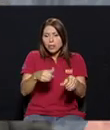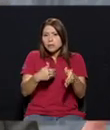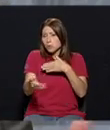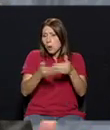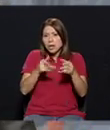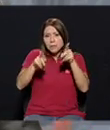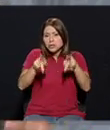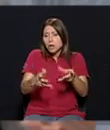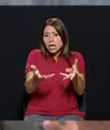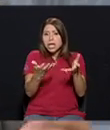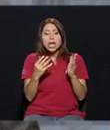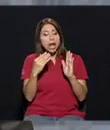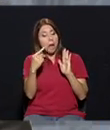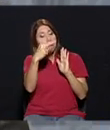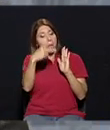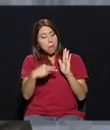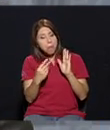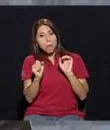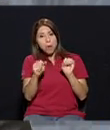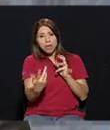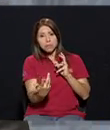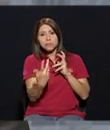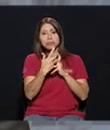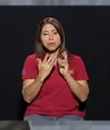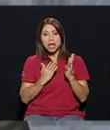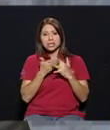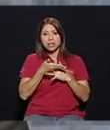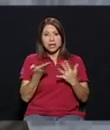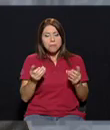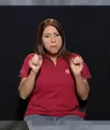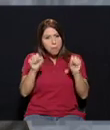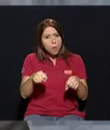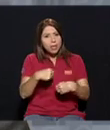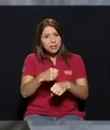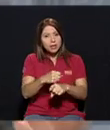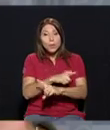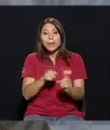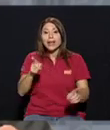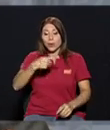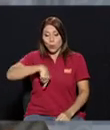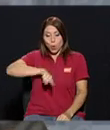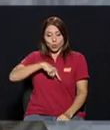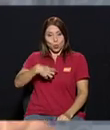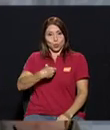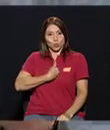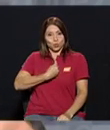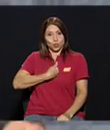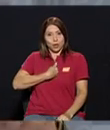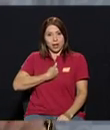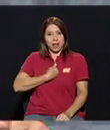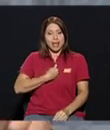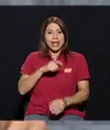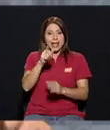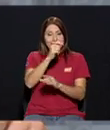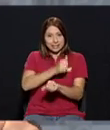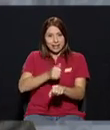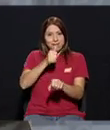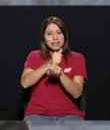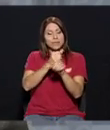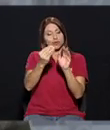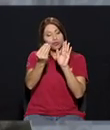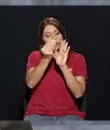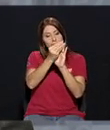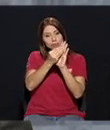cualquier persona que quiera acceder a esos indicadores. Pero somos nosotros los que fijamos y los que establecemos